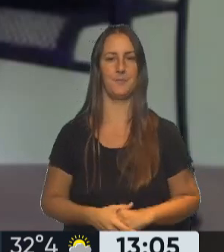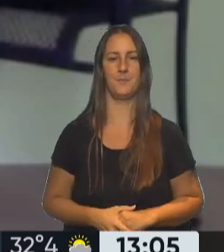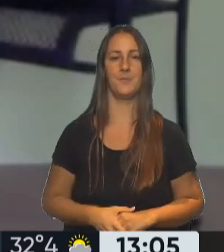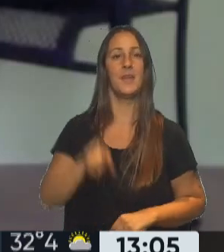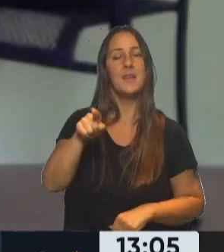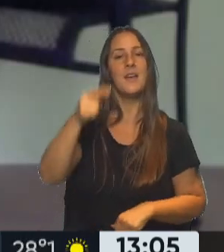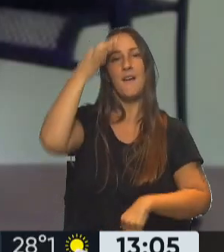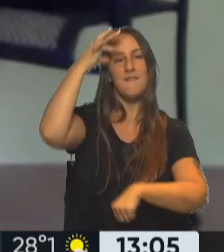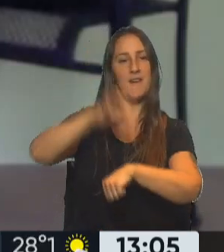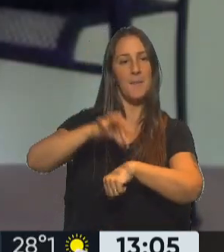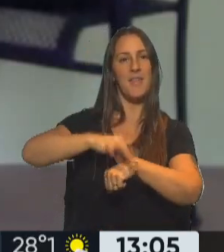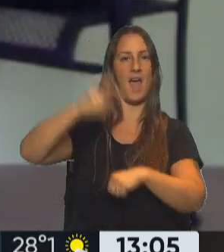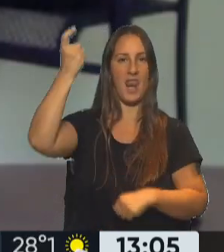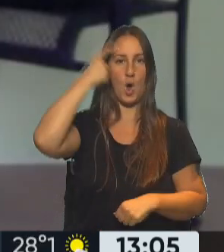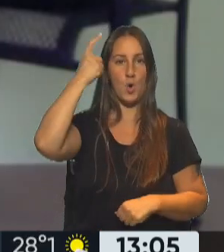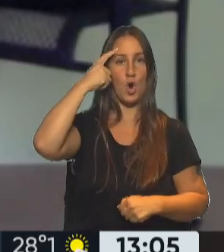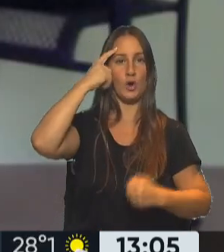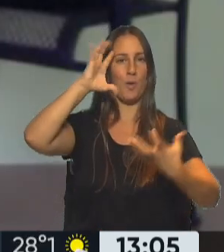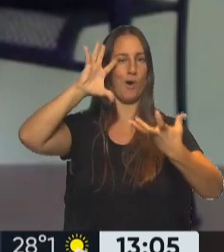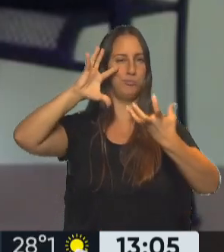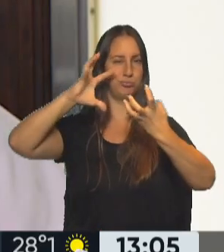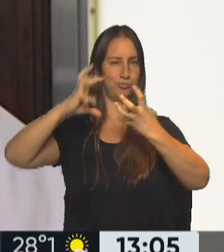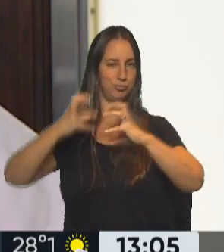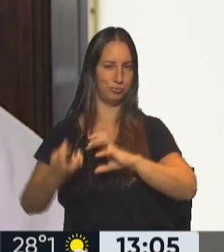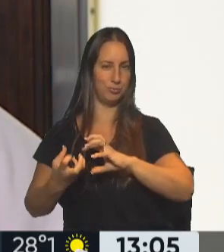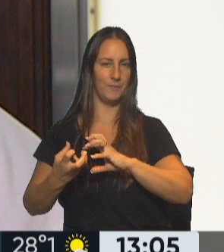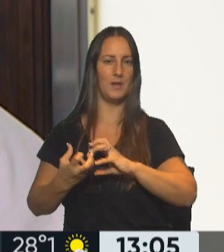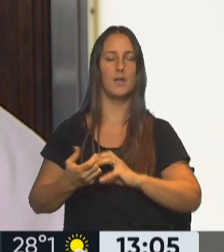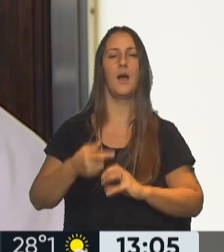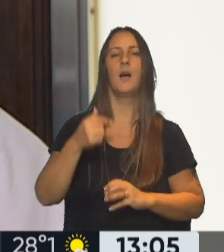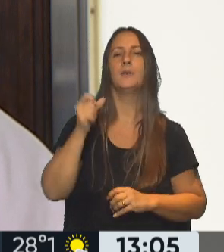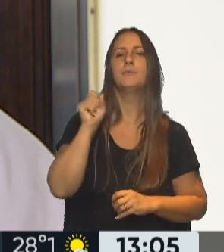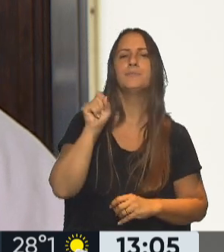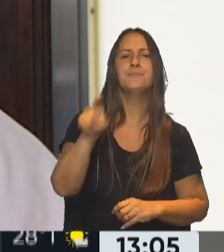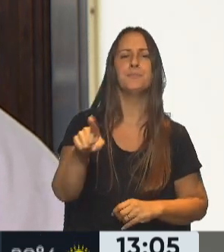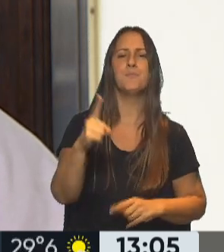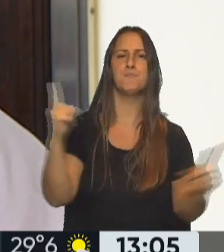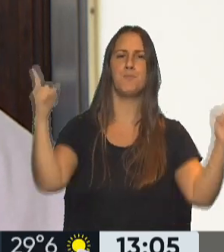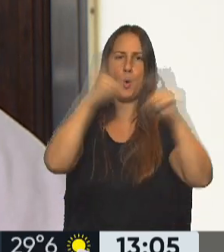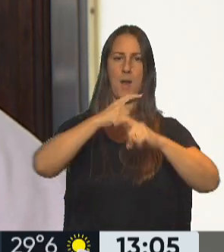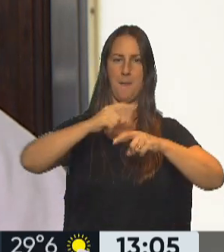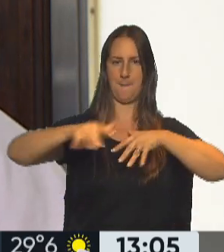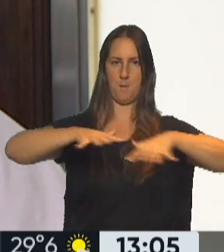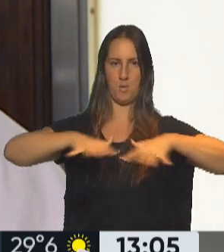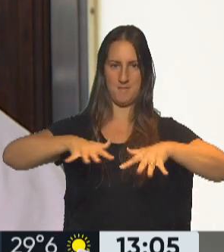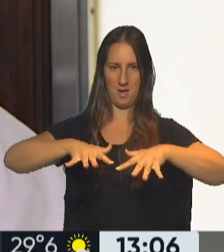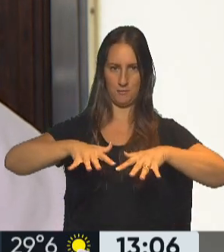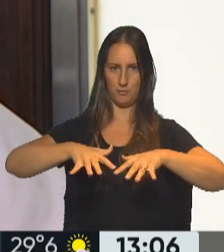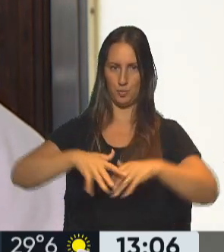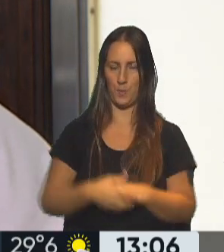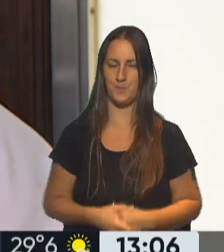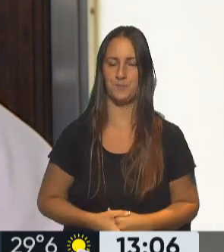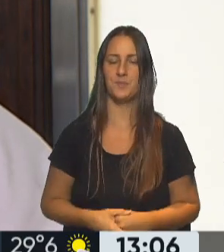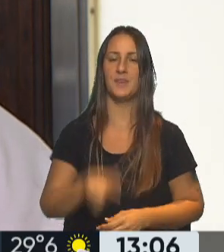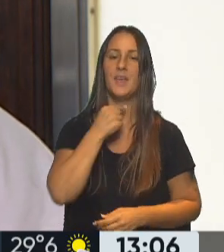Es una enfermedad neurológica degenerativa, donde tenés principalmente problemas motores. Eso significa